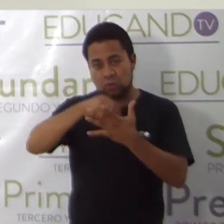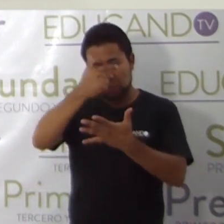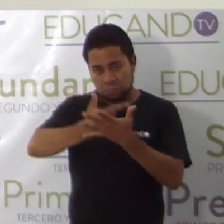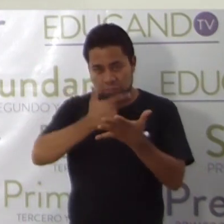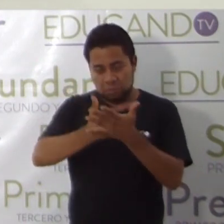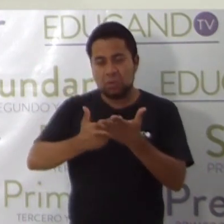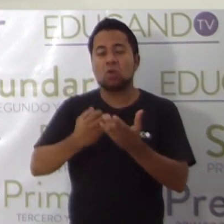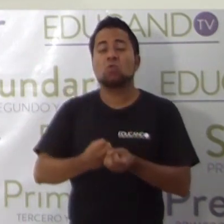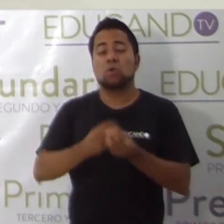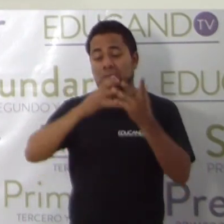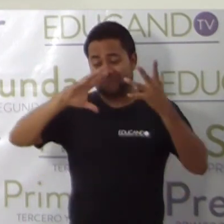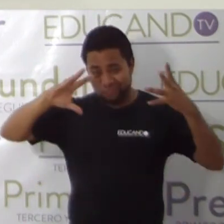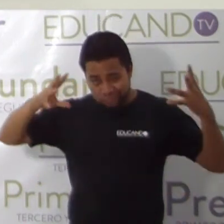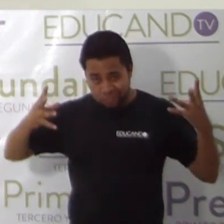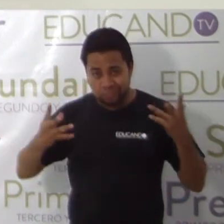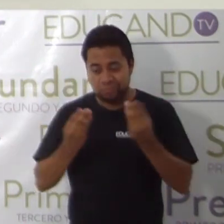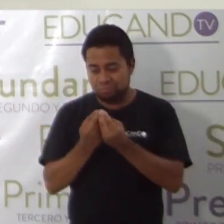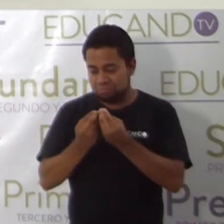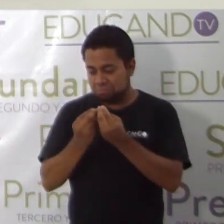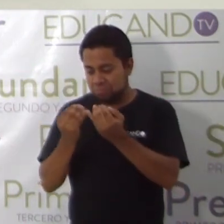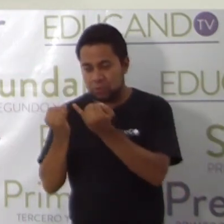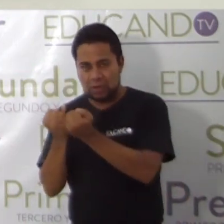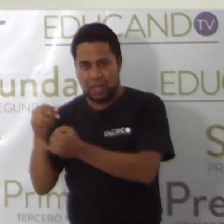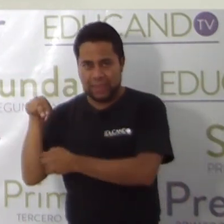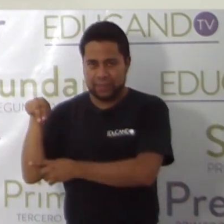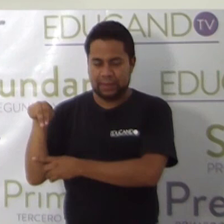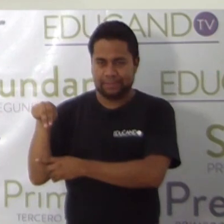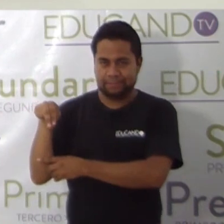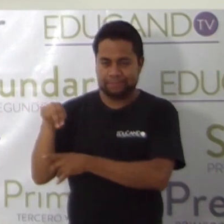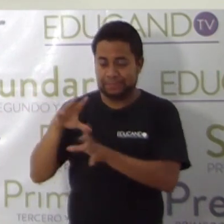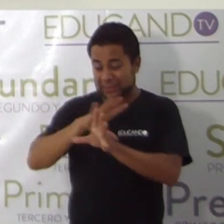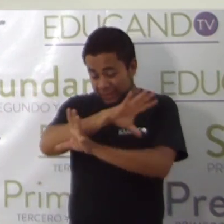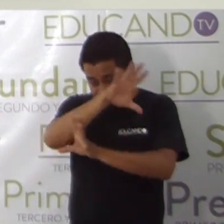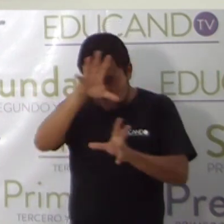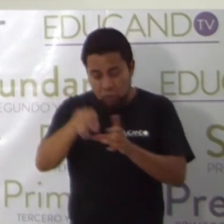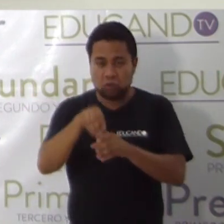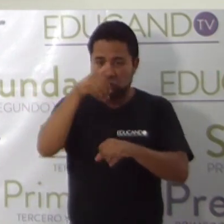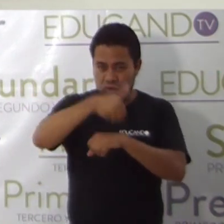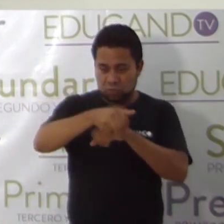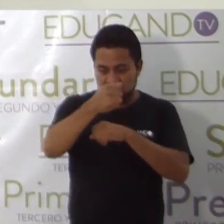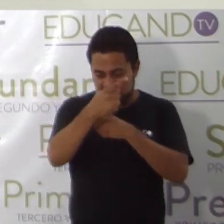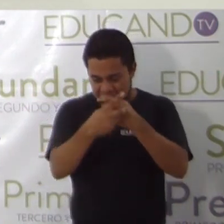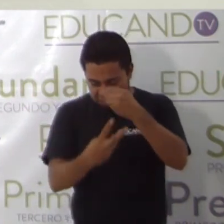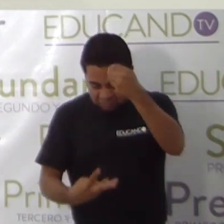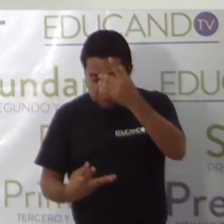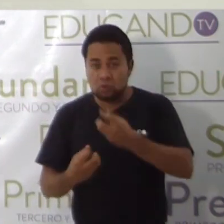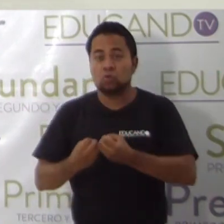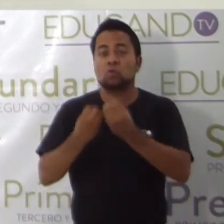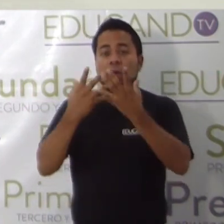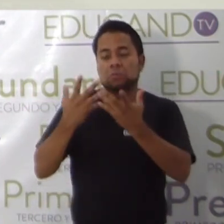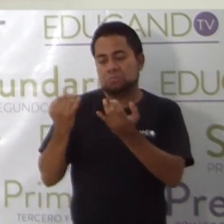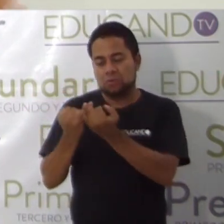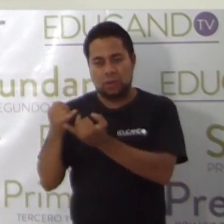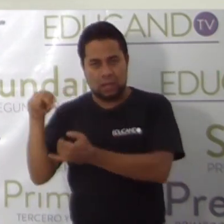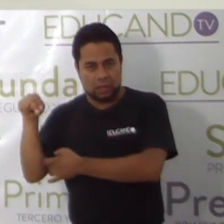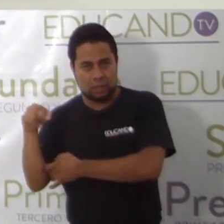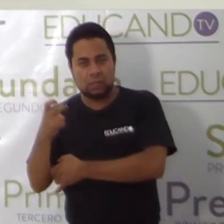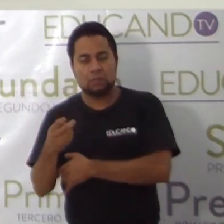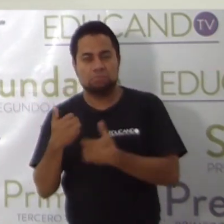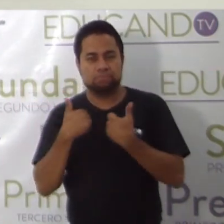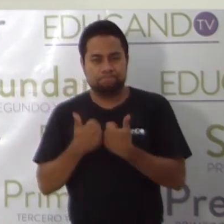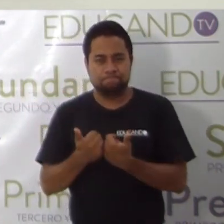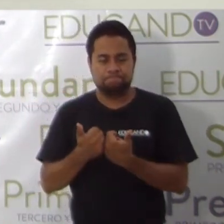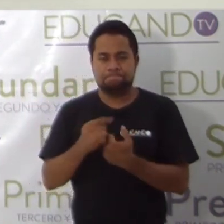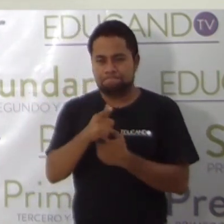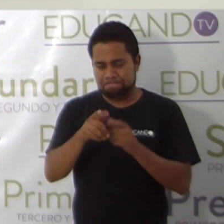estudio estadístico va a ser N, el total del número de datos, ¿sale? Esto lo vamos a entender más